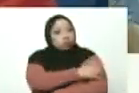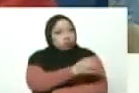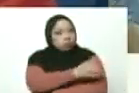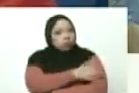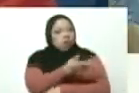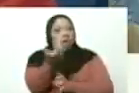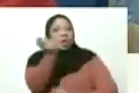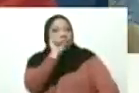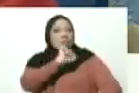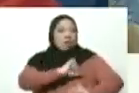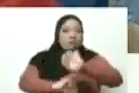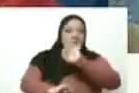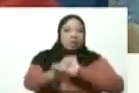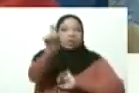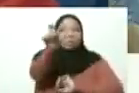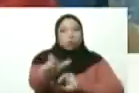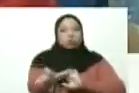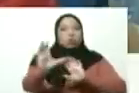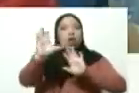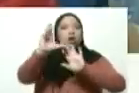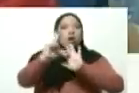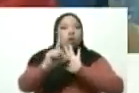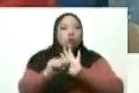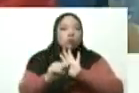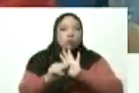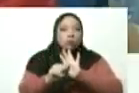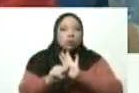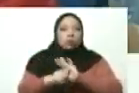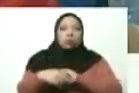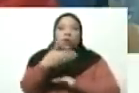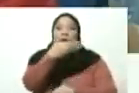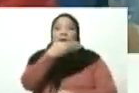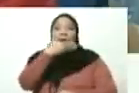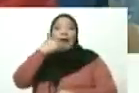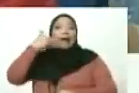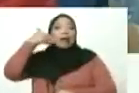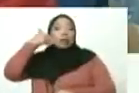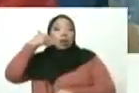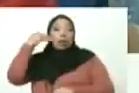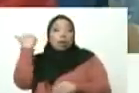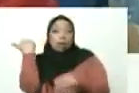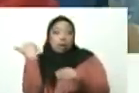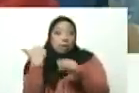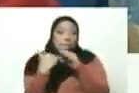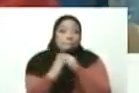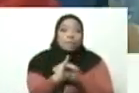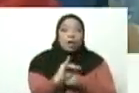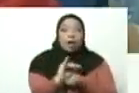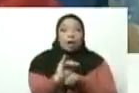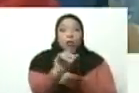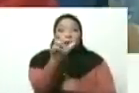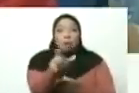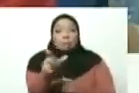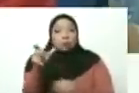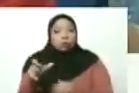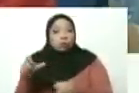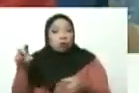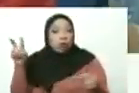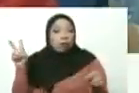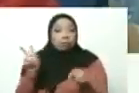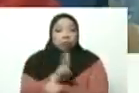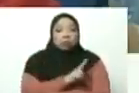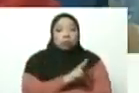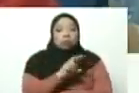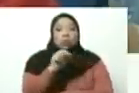corruptos las víctimas en una carta enviada a nosotros el 24 de agosto del año